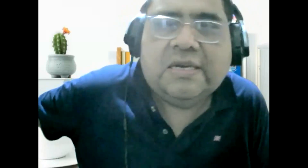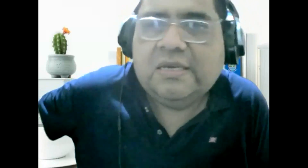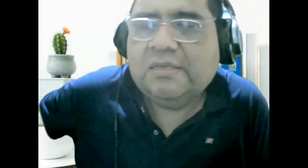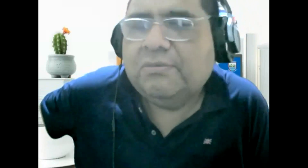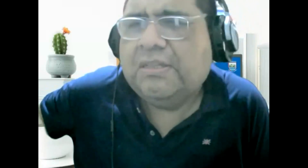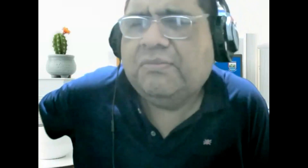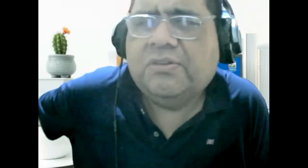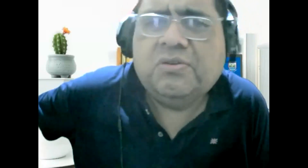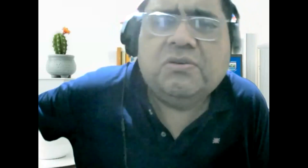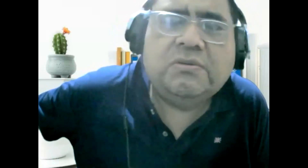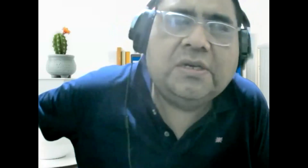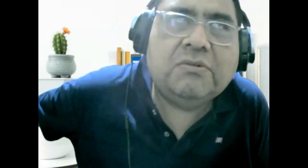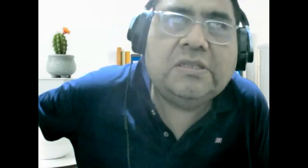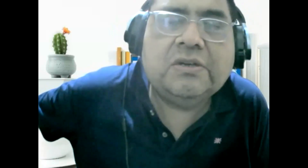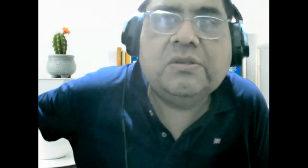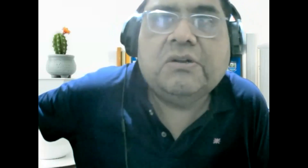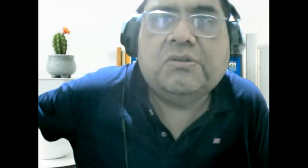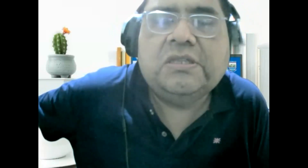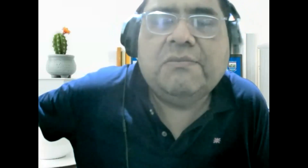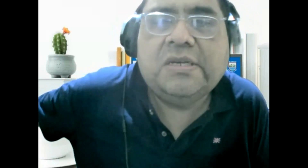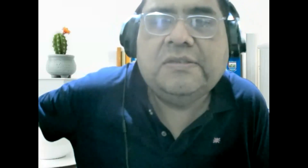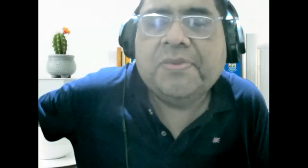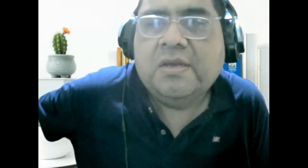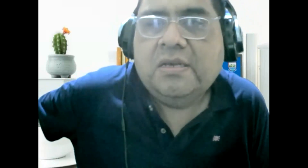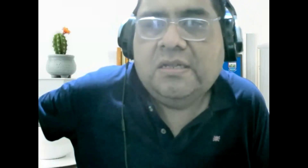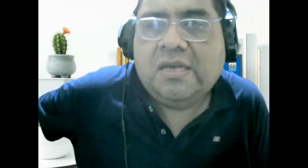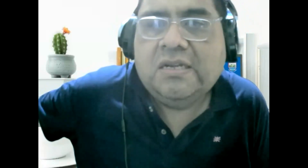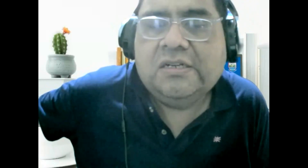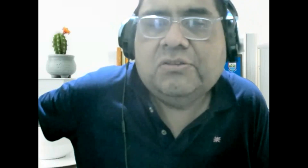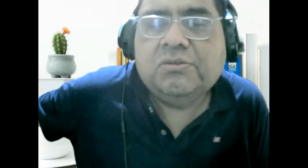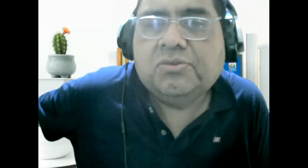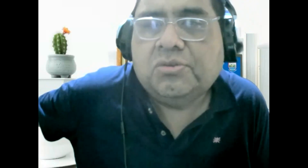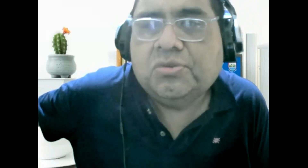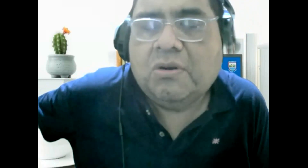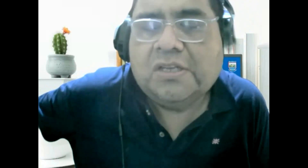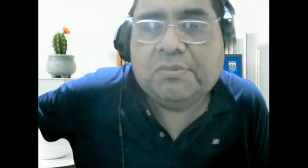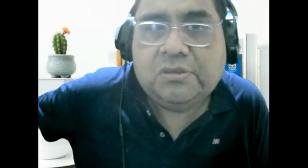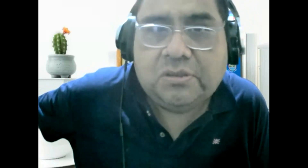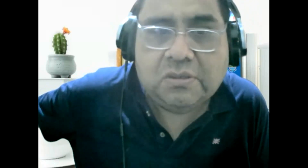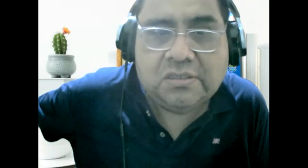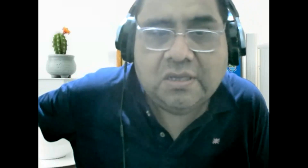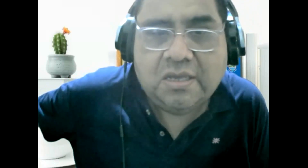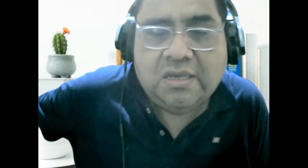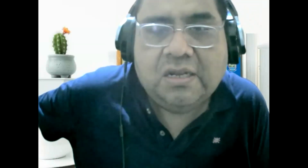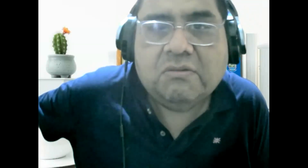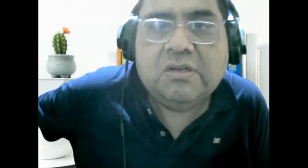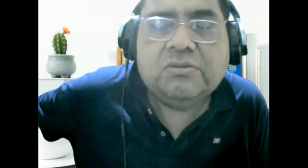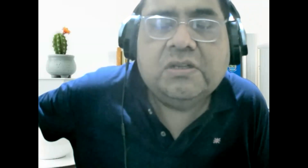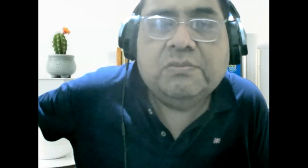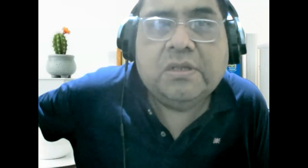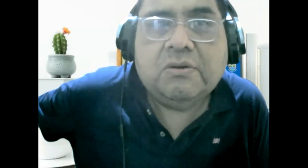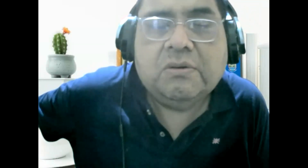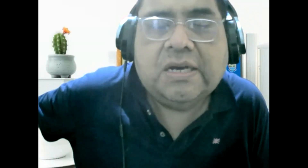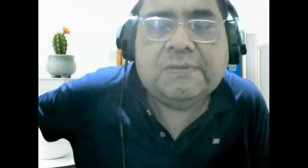del drenaje es una definición, unas cuantas que otras cositas más, y de ahí el resto son solo las posiciones en las